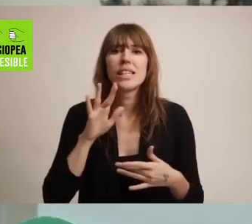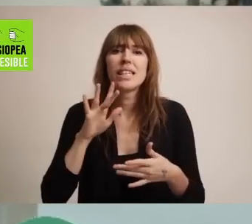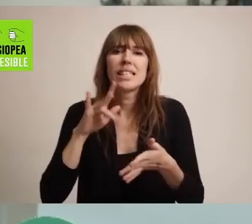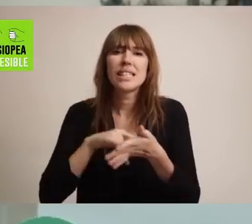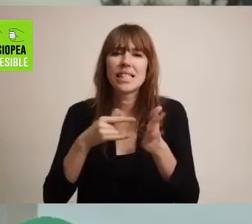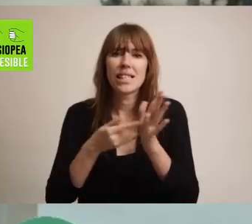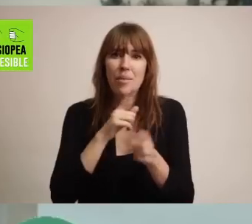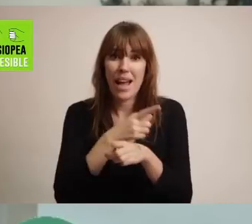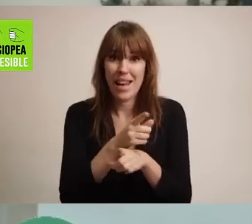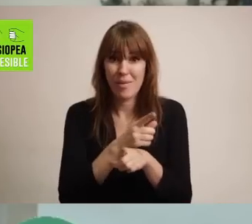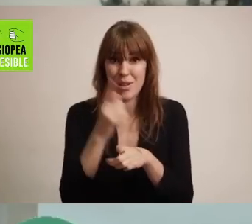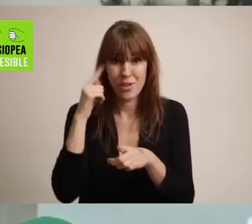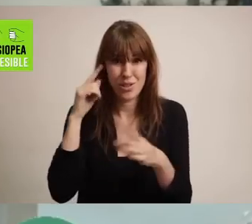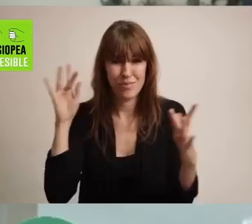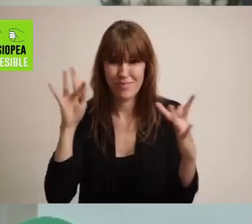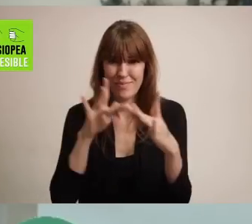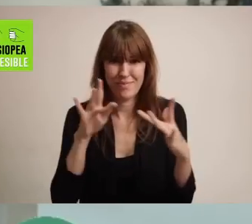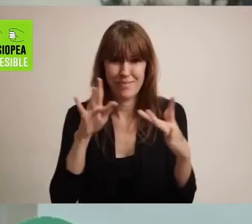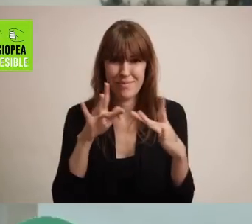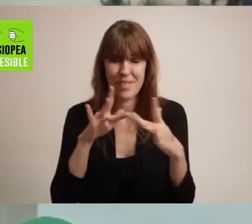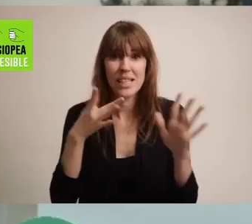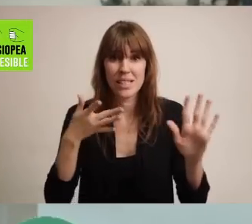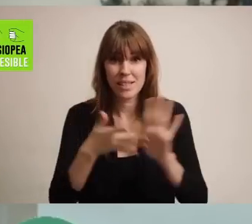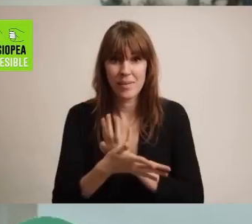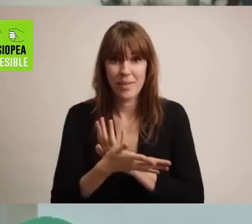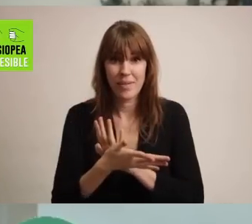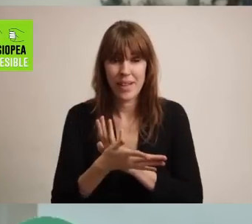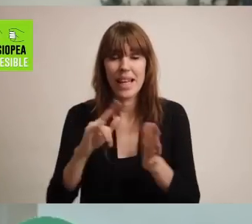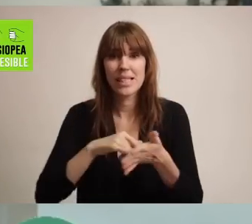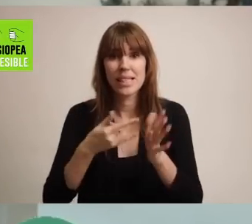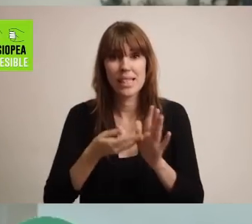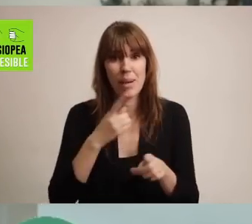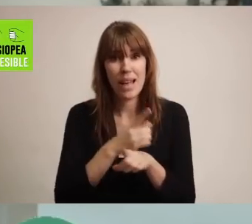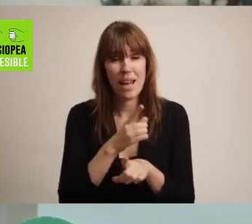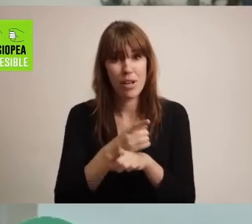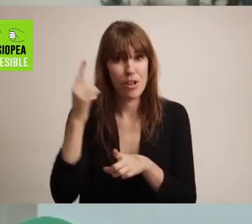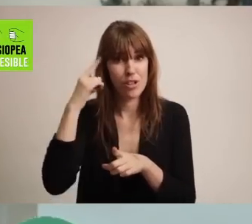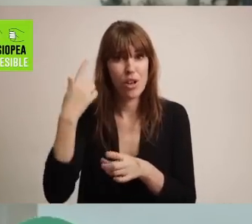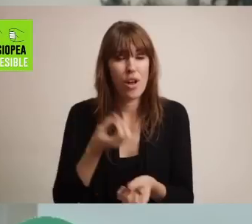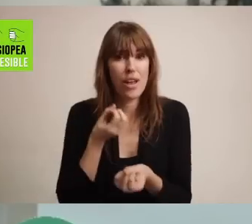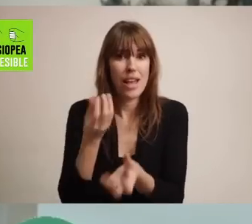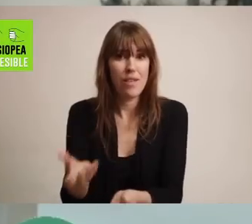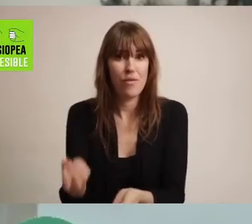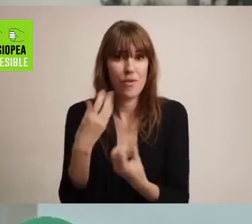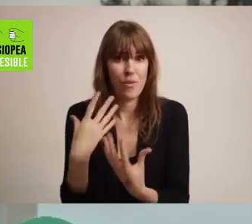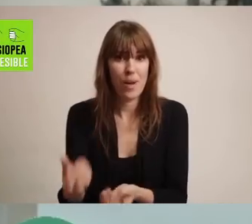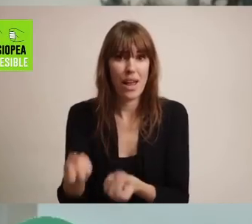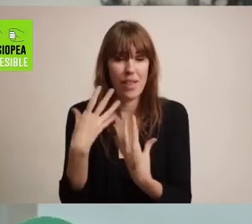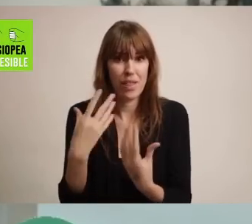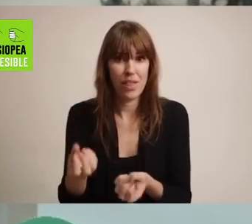nervioso. Por lo tanto, la información entra a través de nuestro sistema nervioso y este está